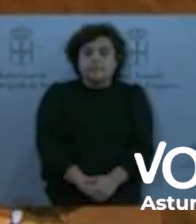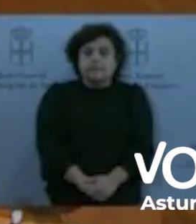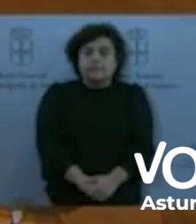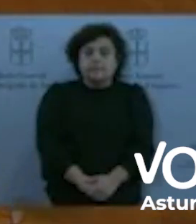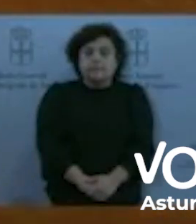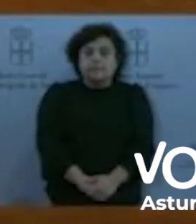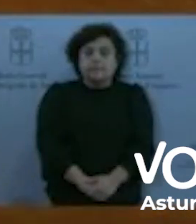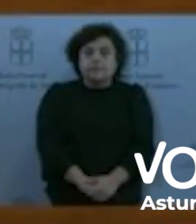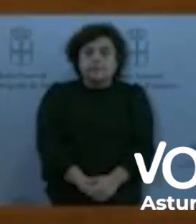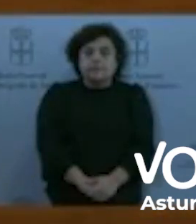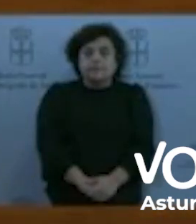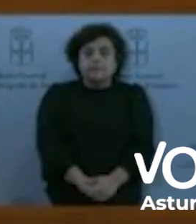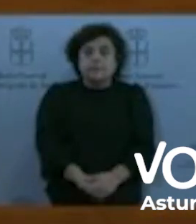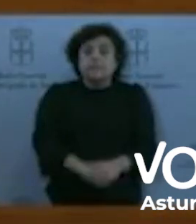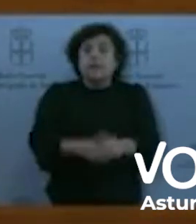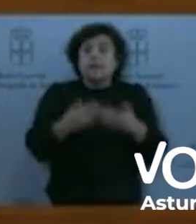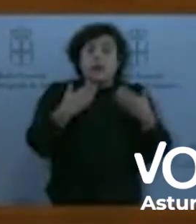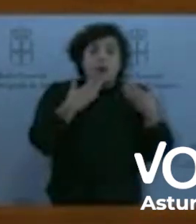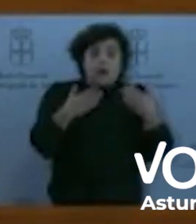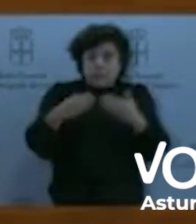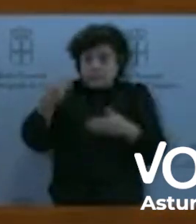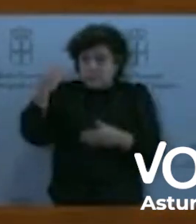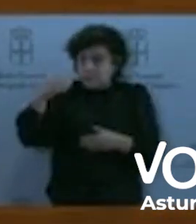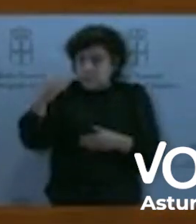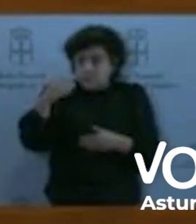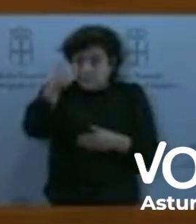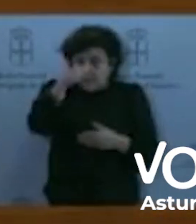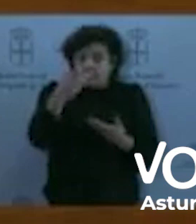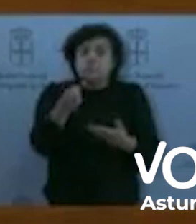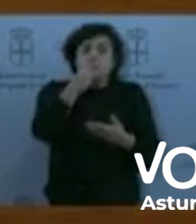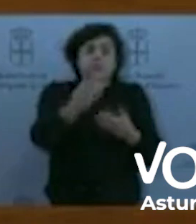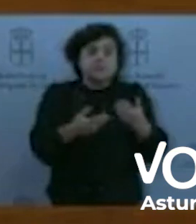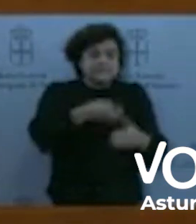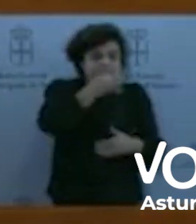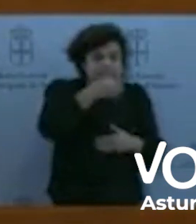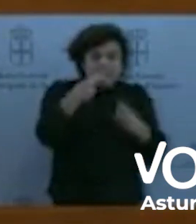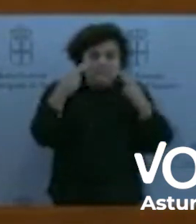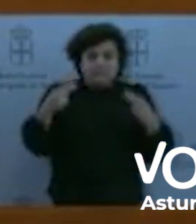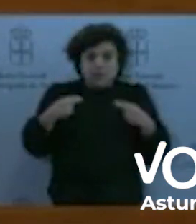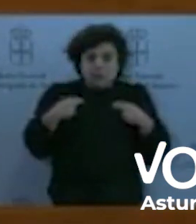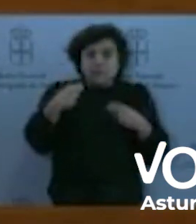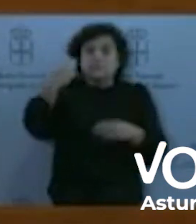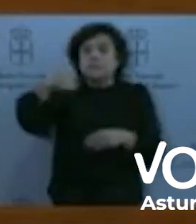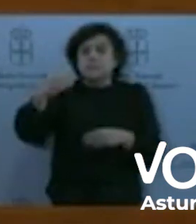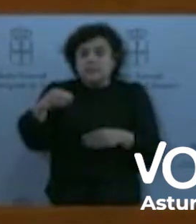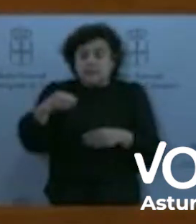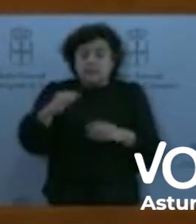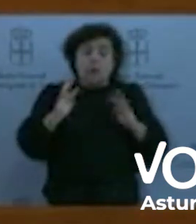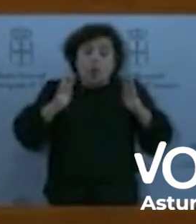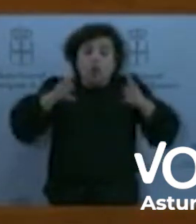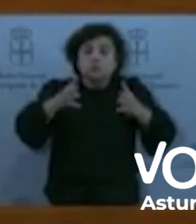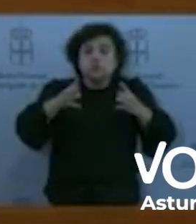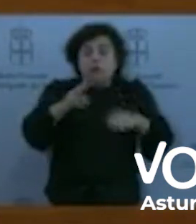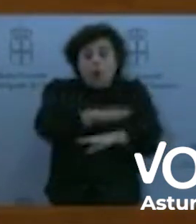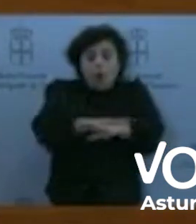Muchas gracias, señor presidente. Buenas tardes, señoría. Buenas tardes, presidente del Consejo de Gobierno. Un año más nos reunimos hoy para celebrar juntos